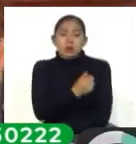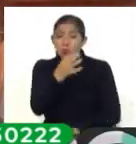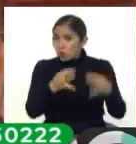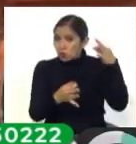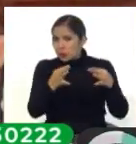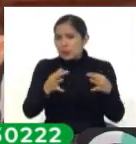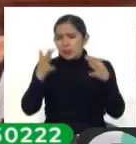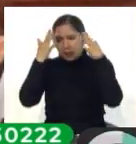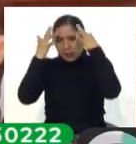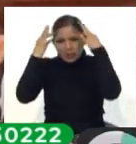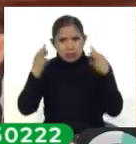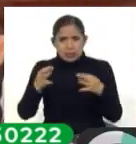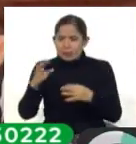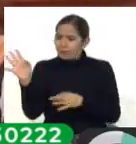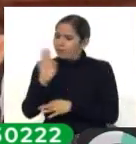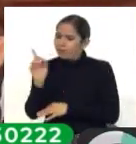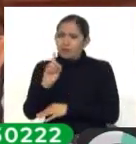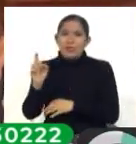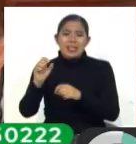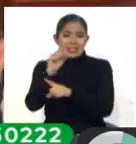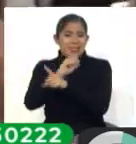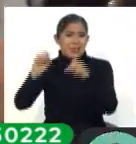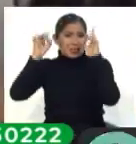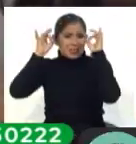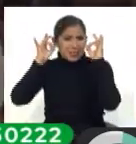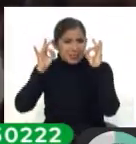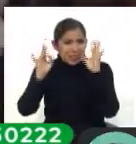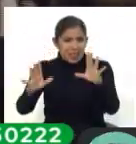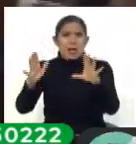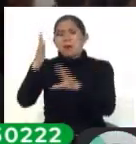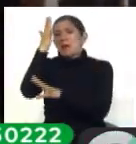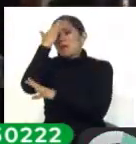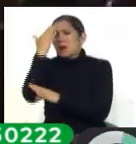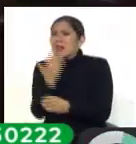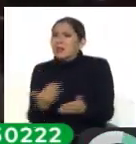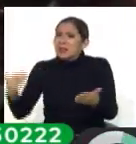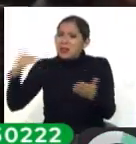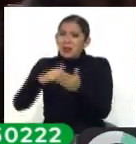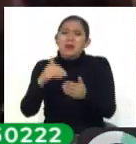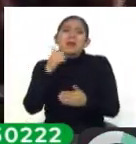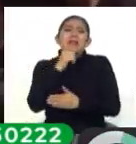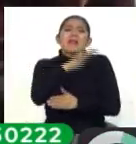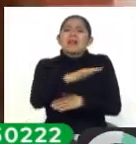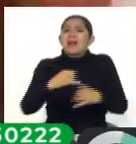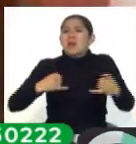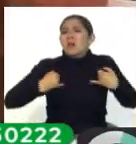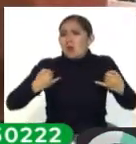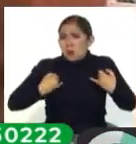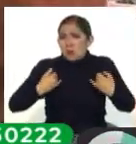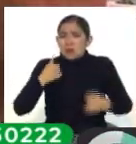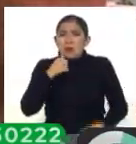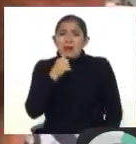la autoridad judicial han determinado la gravedad de este hecho, porque estamos hablando nuevamente de una menor de edad. La menor tiene 14 años.